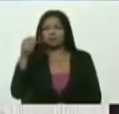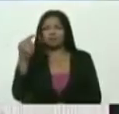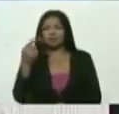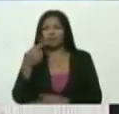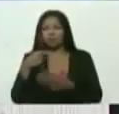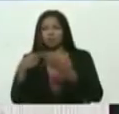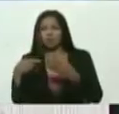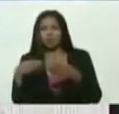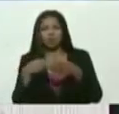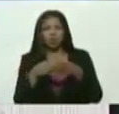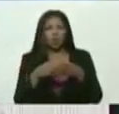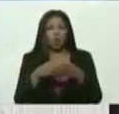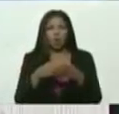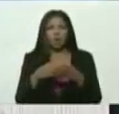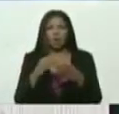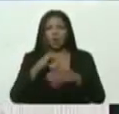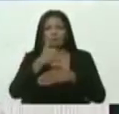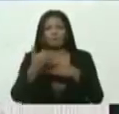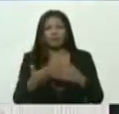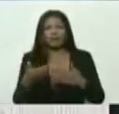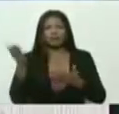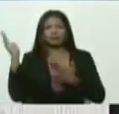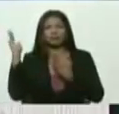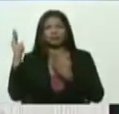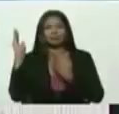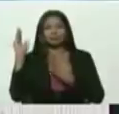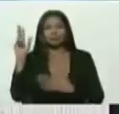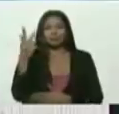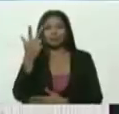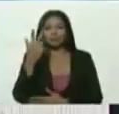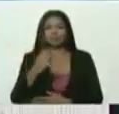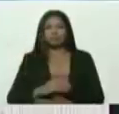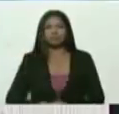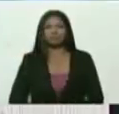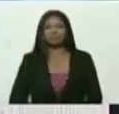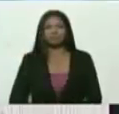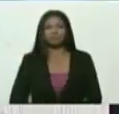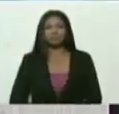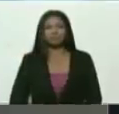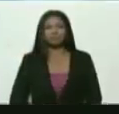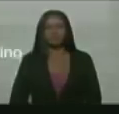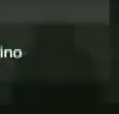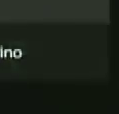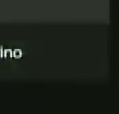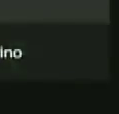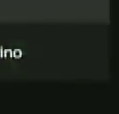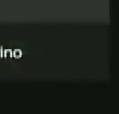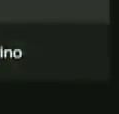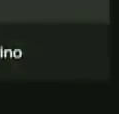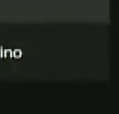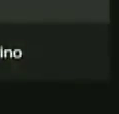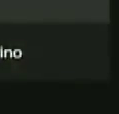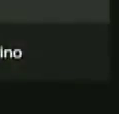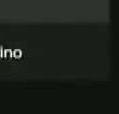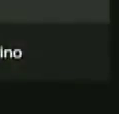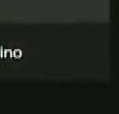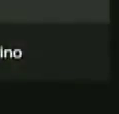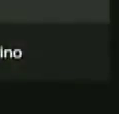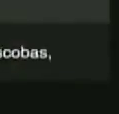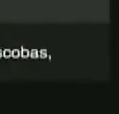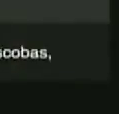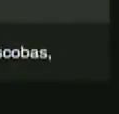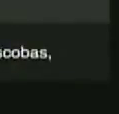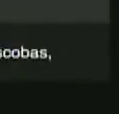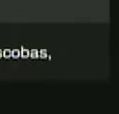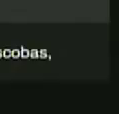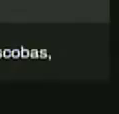estos nefastos planes. Adelante, video número 3. Mi requerimiento para que ustedes sepan hacer